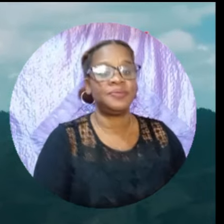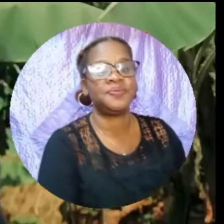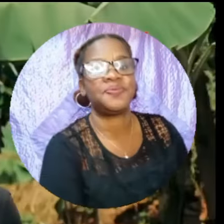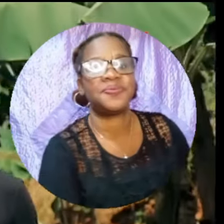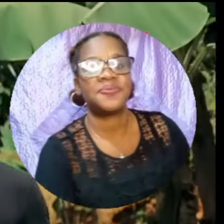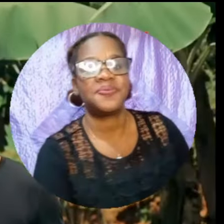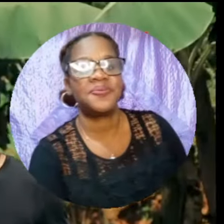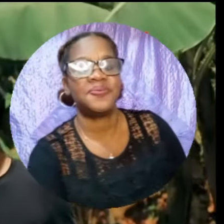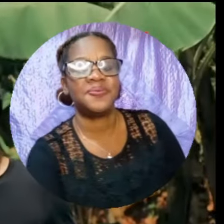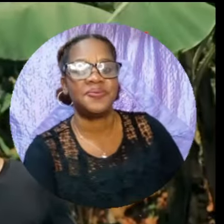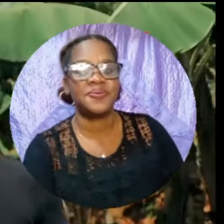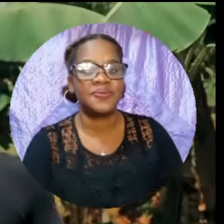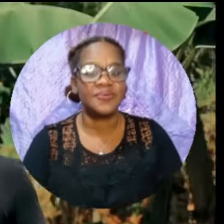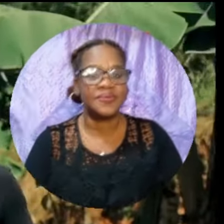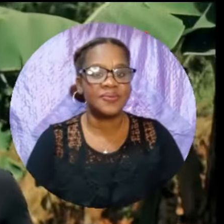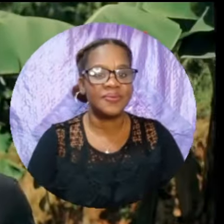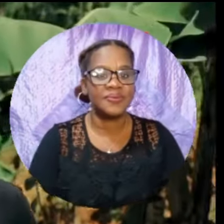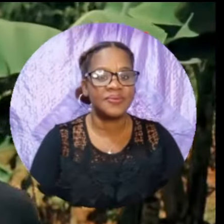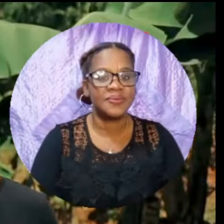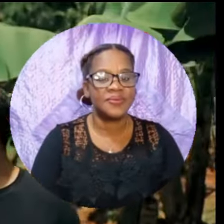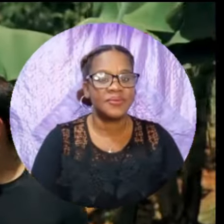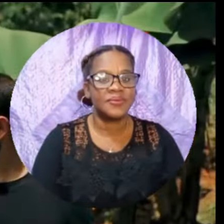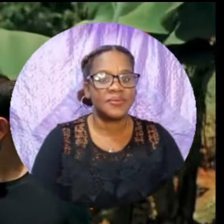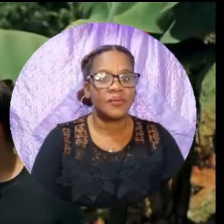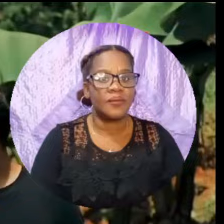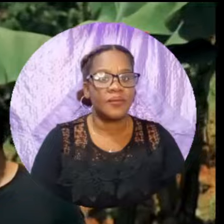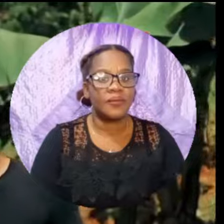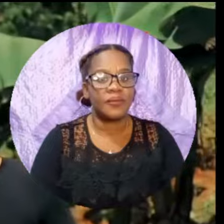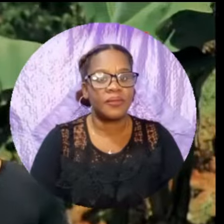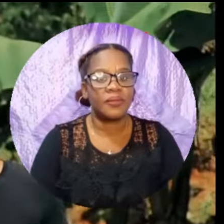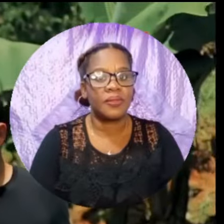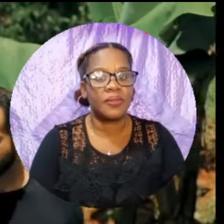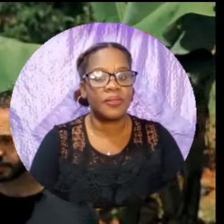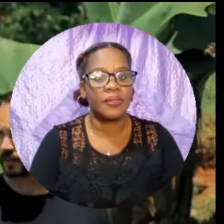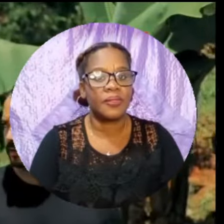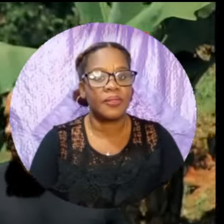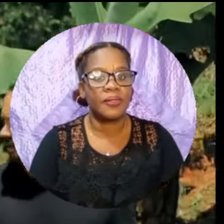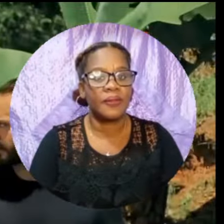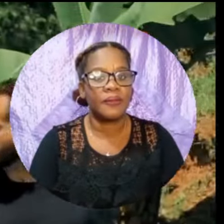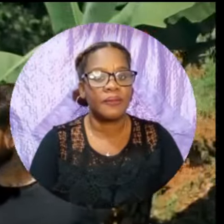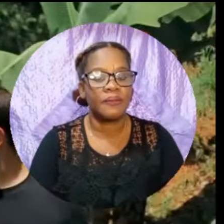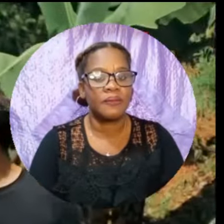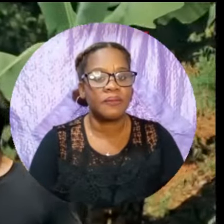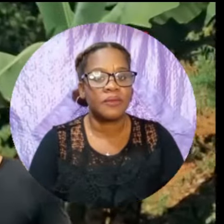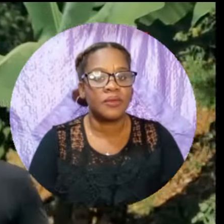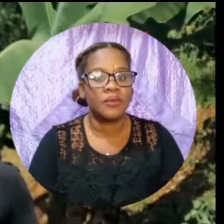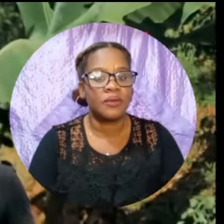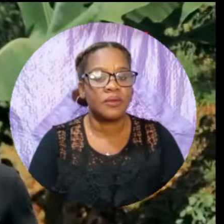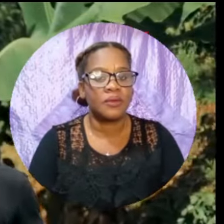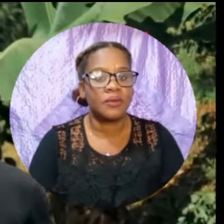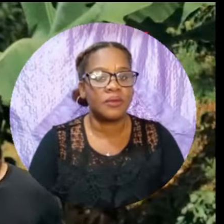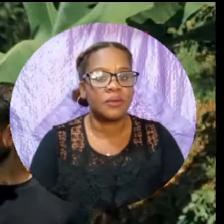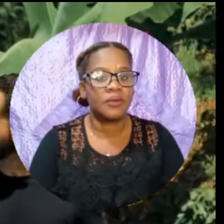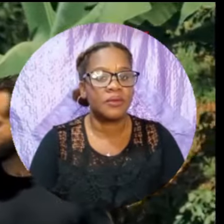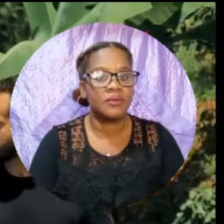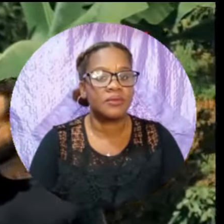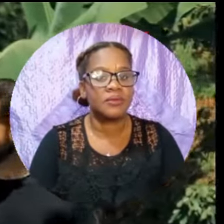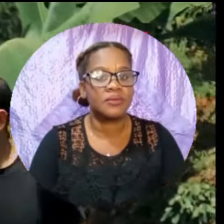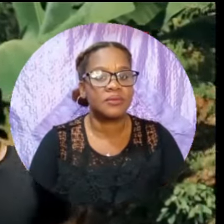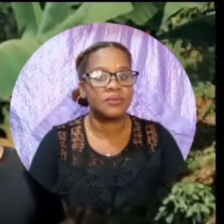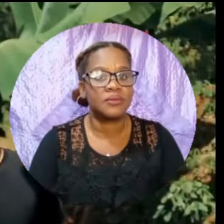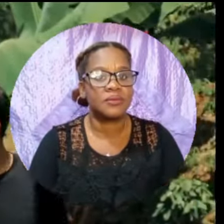Nosotros aquí tenemos leguminosas, tenemos plantas que sirven de alimento para aves, como son las que tenemos detrás,